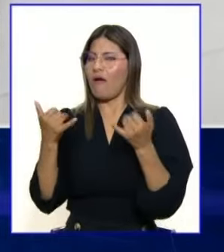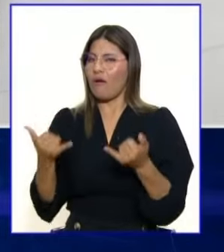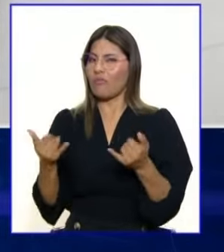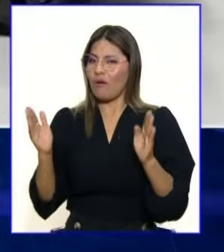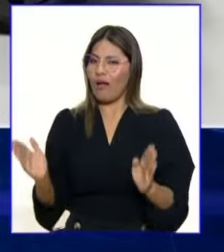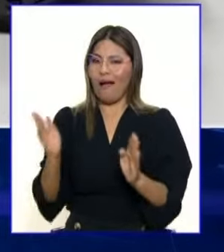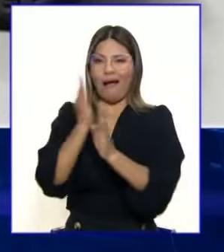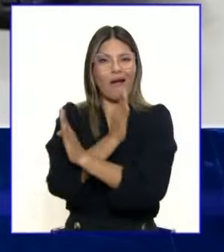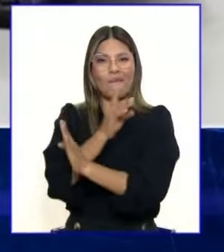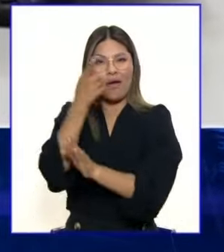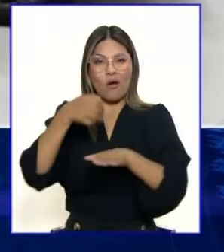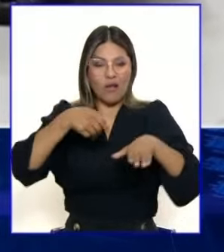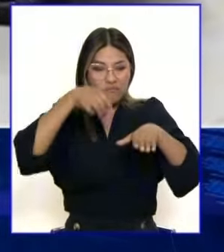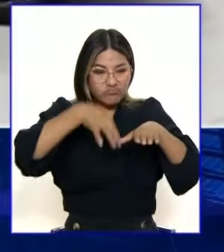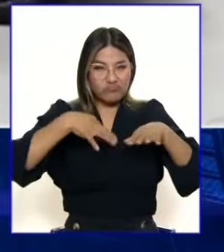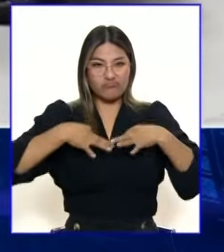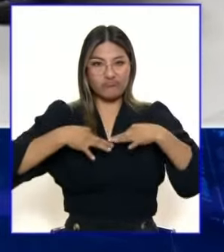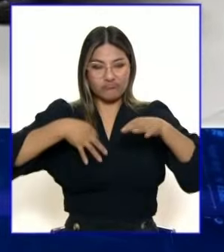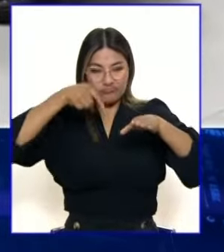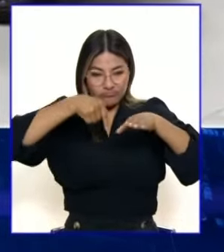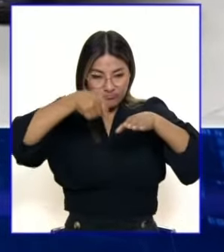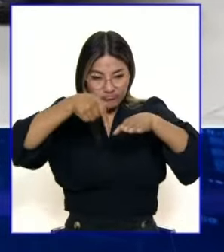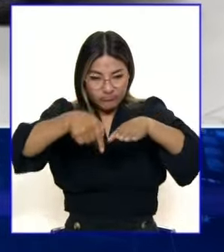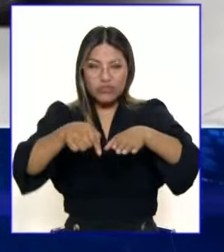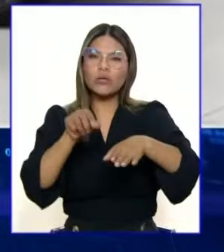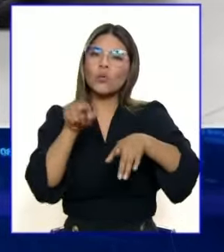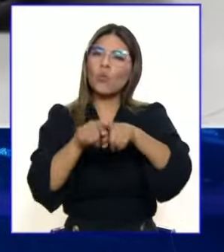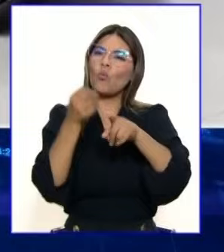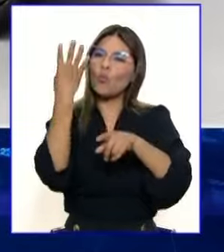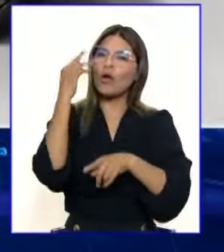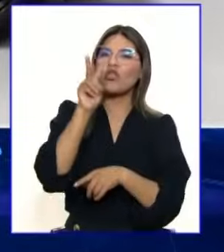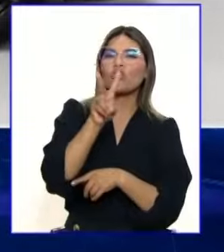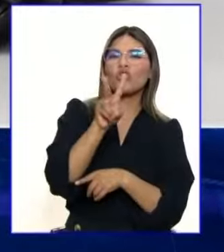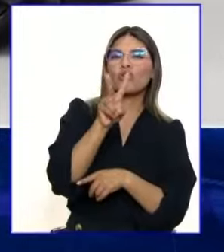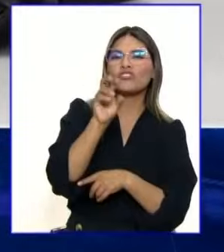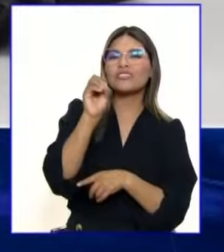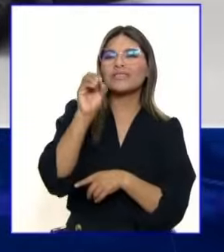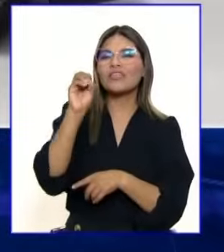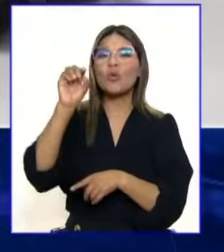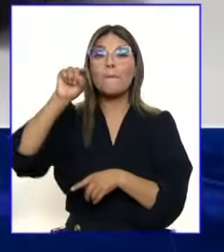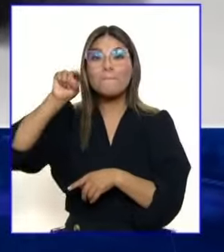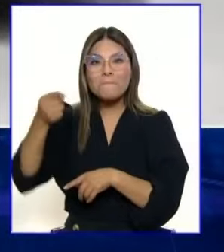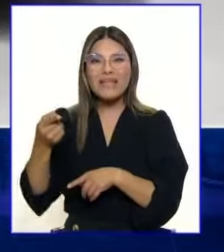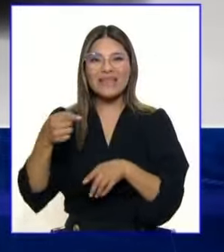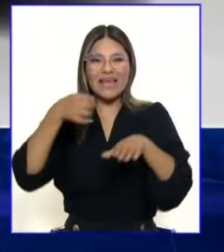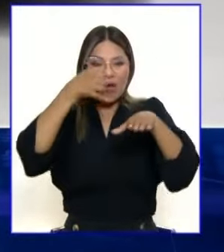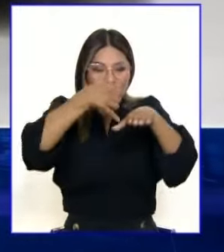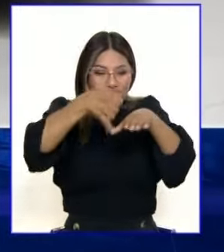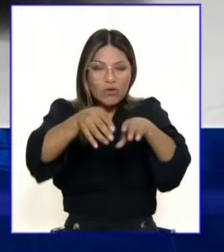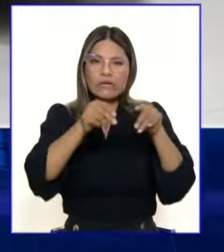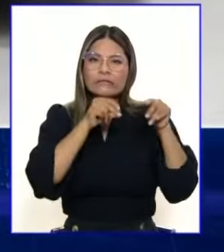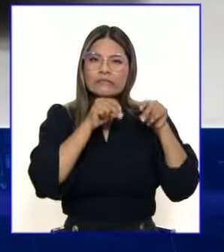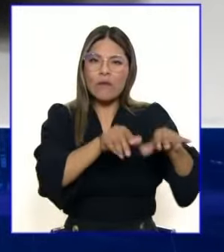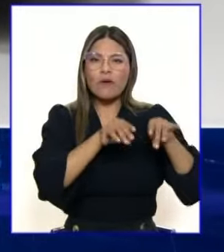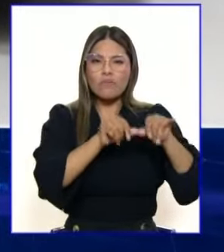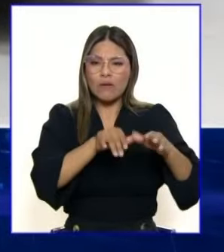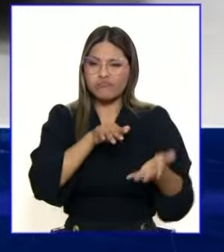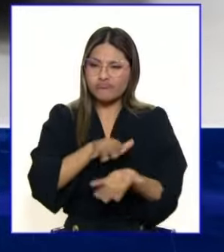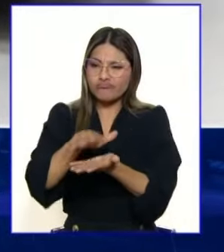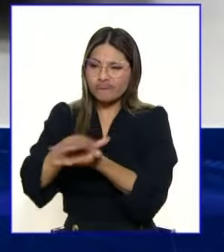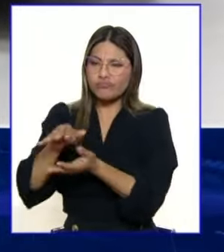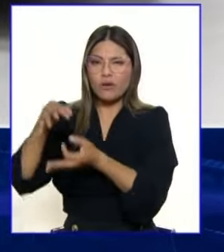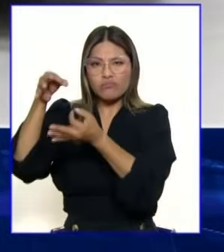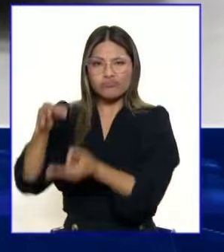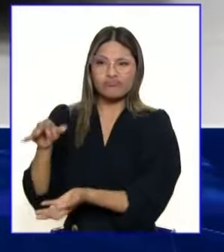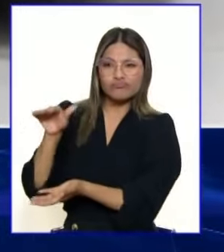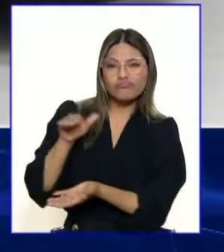textil, de costuras, que reconoce más de 200.000 tipos de costuras para poder agilizar los procesos y ser mucho más